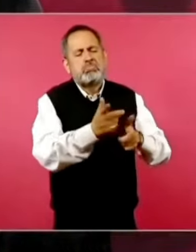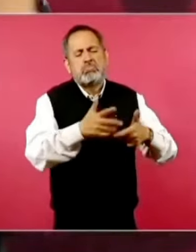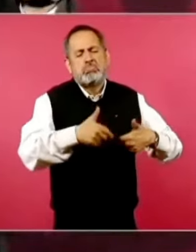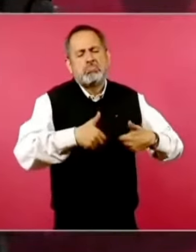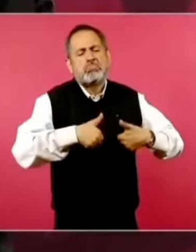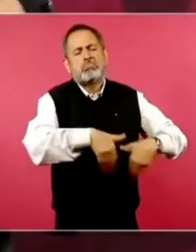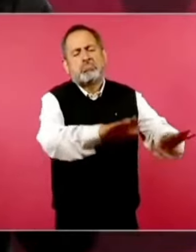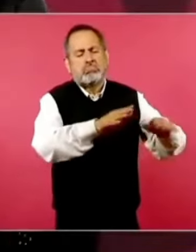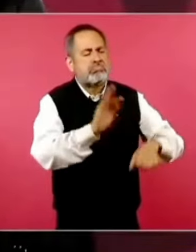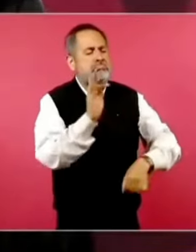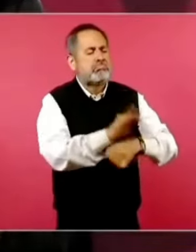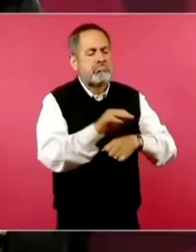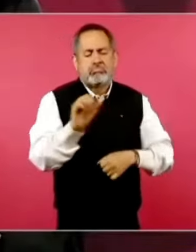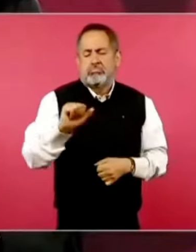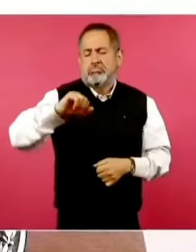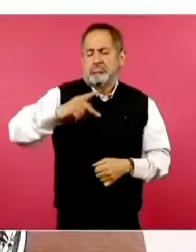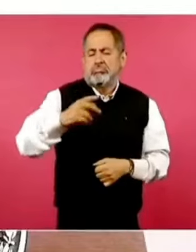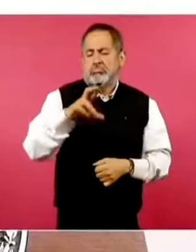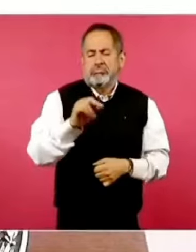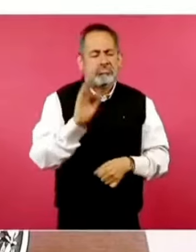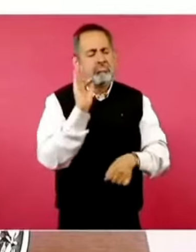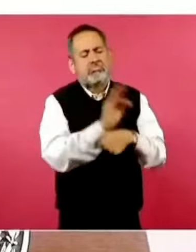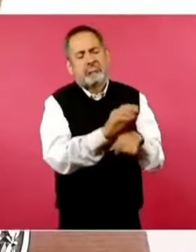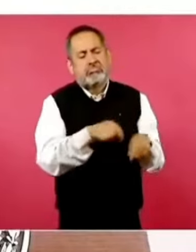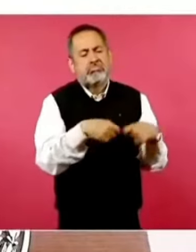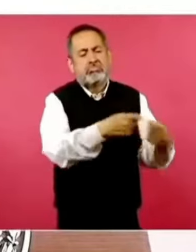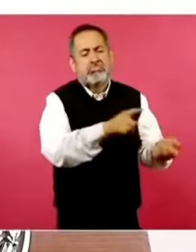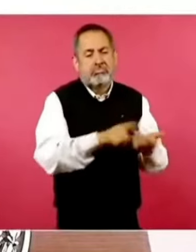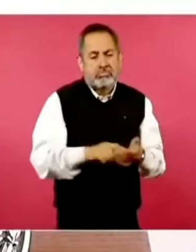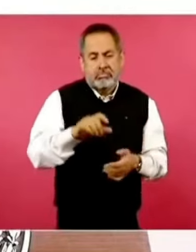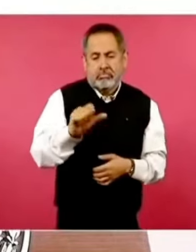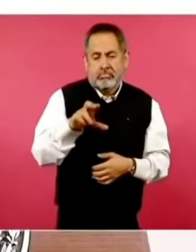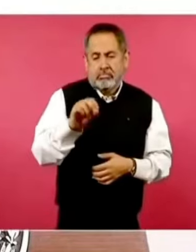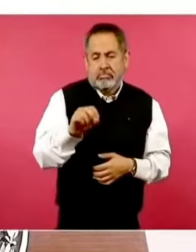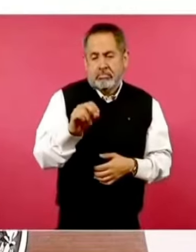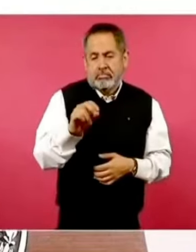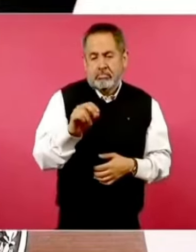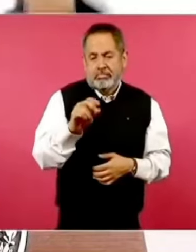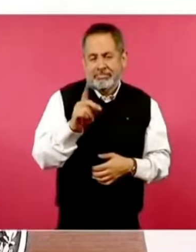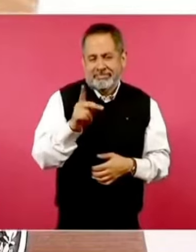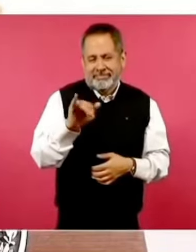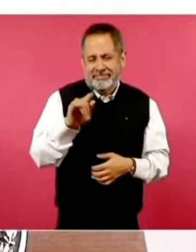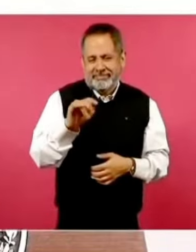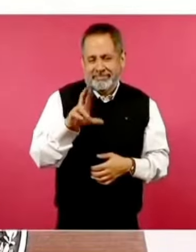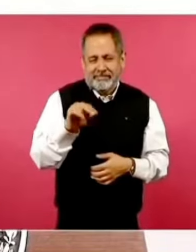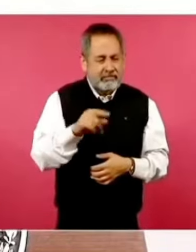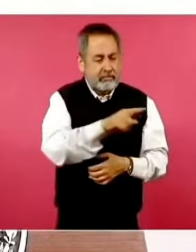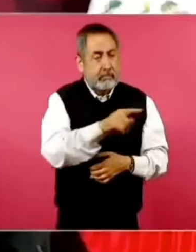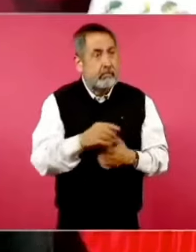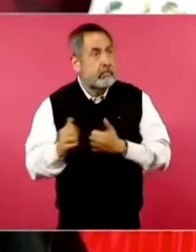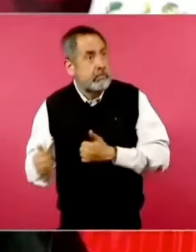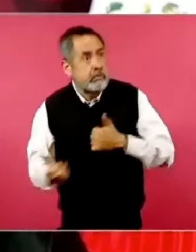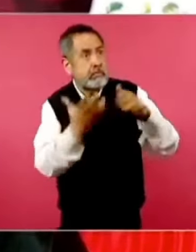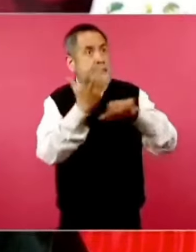le da un amparo a Caro Quintero para no ser extraditado.